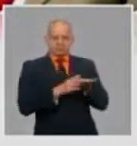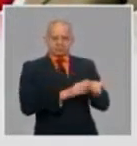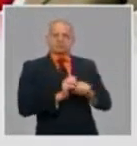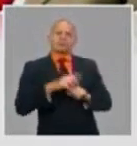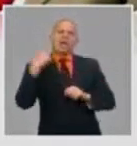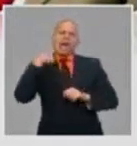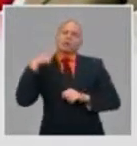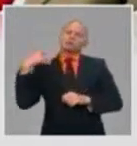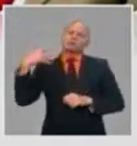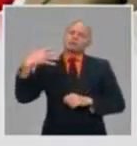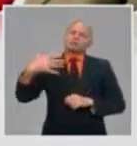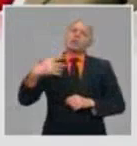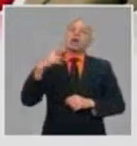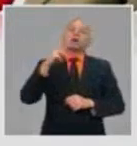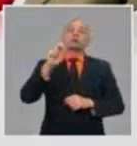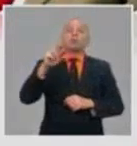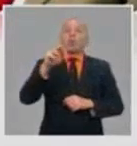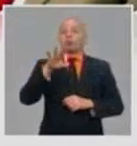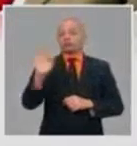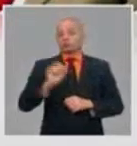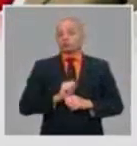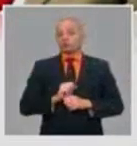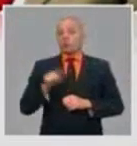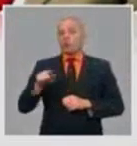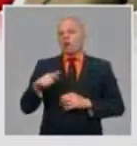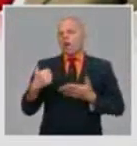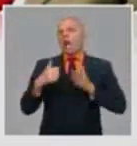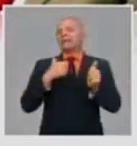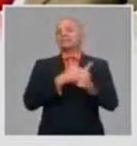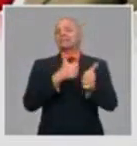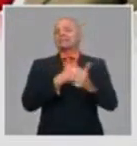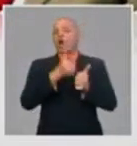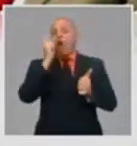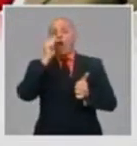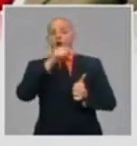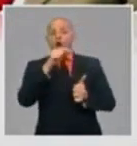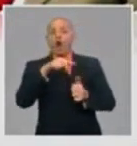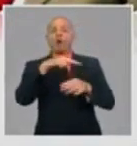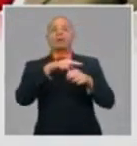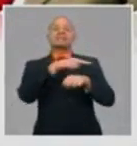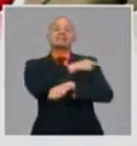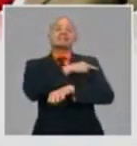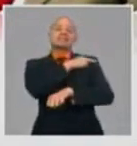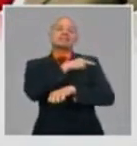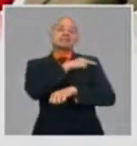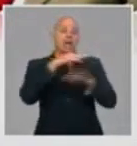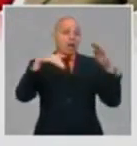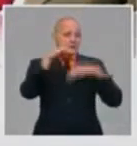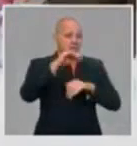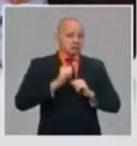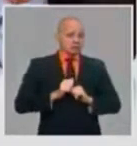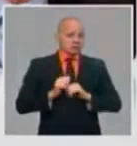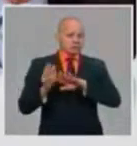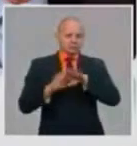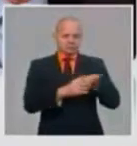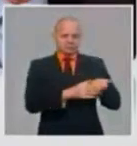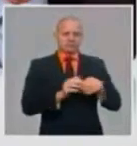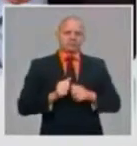asesor de política exterior para el senador John McCain en su campaña presidencial. Continuamos.